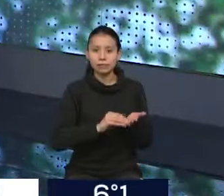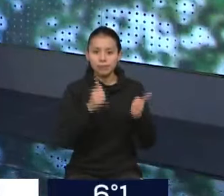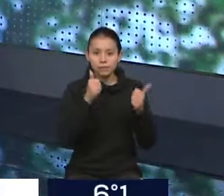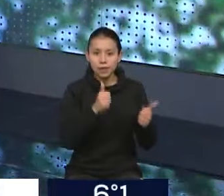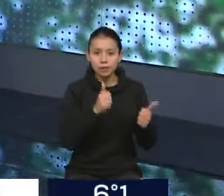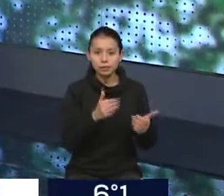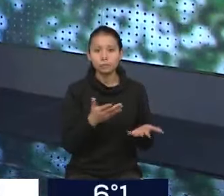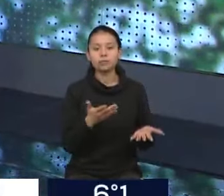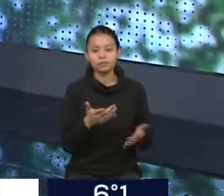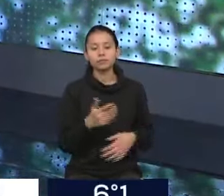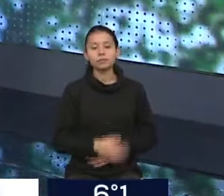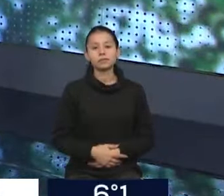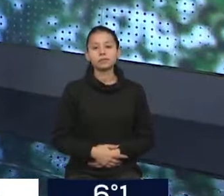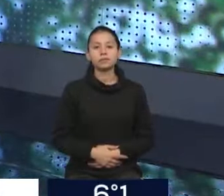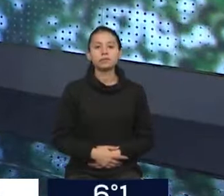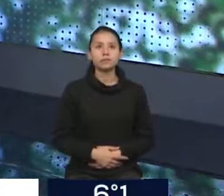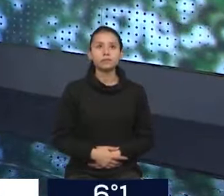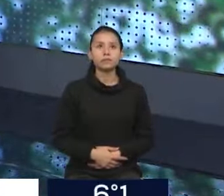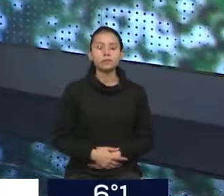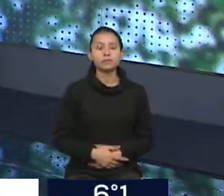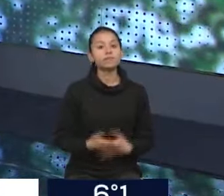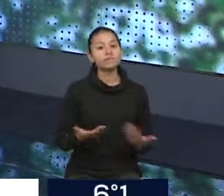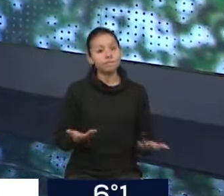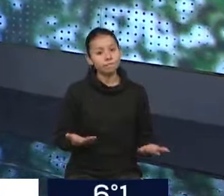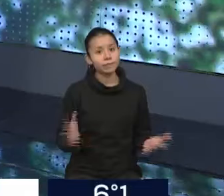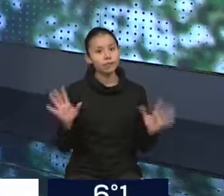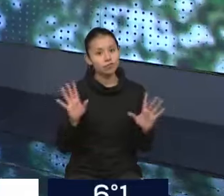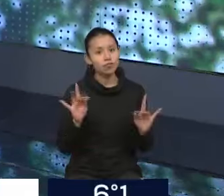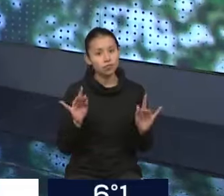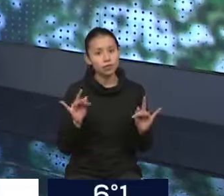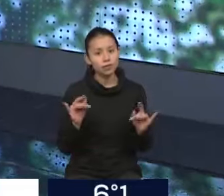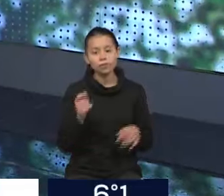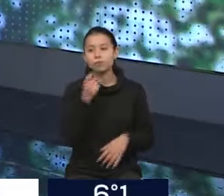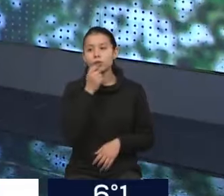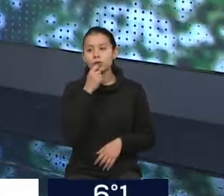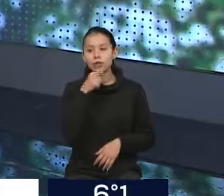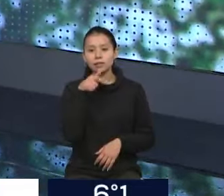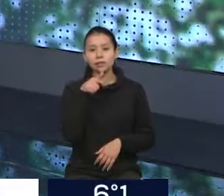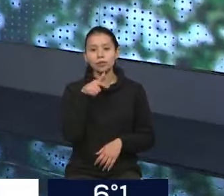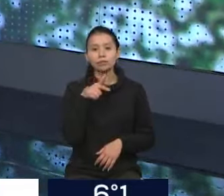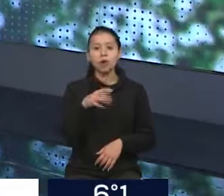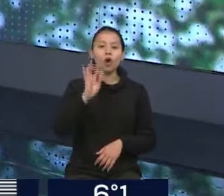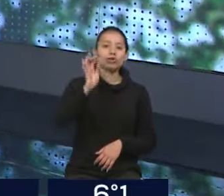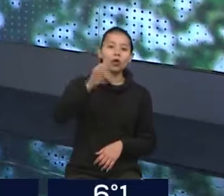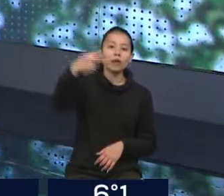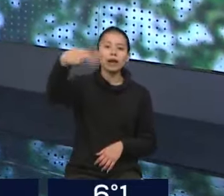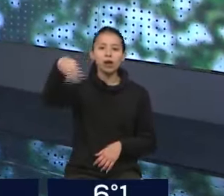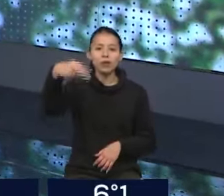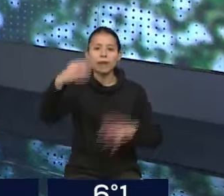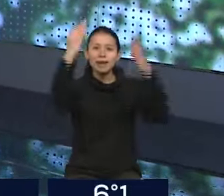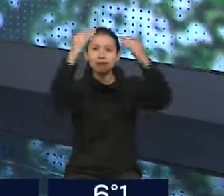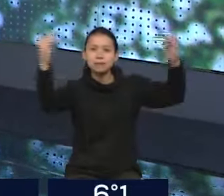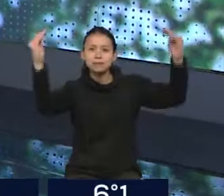en el tiempo con recursos. Es muy difícil poner tanta malla antigranizo para octubre, noviembre también. No,